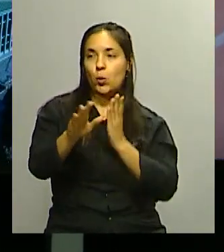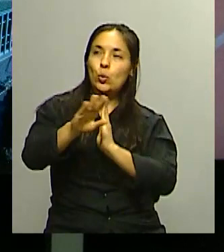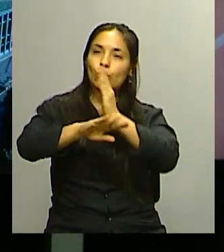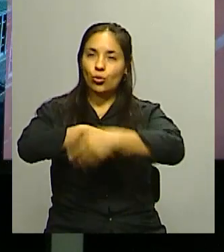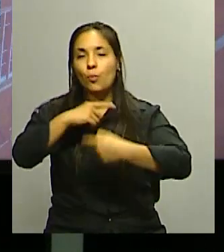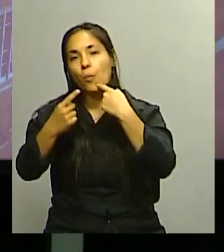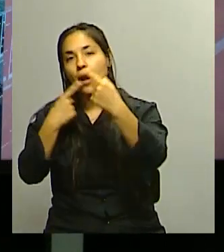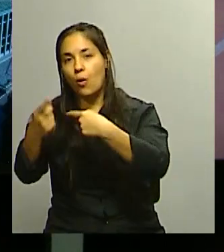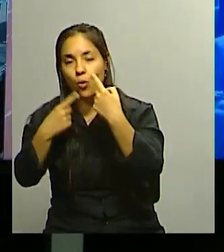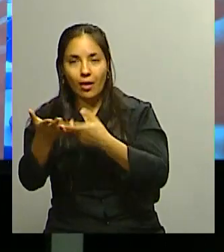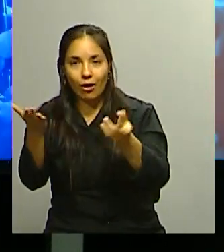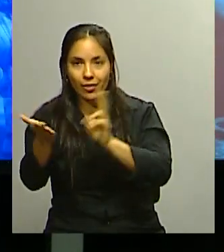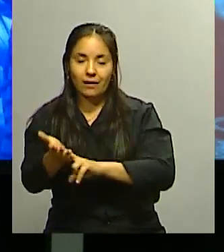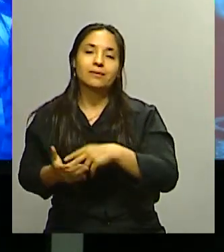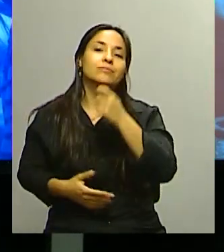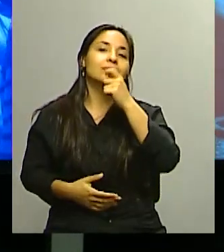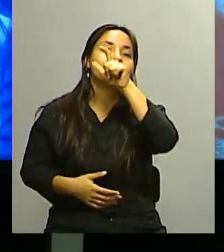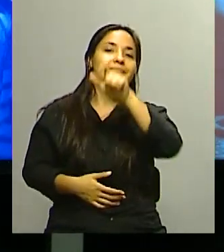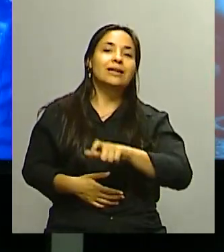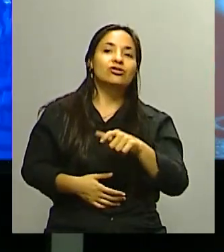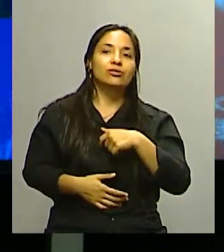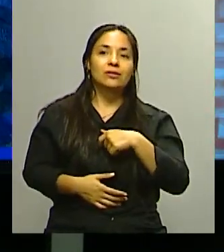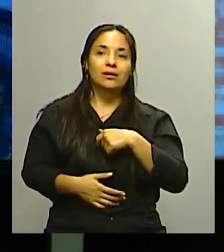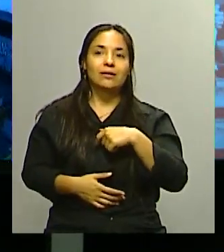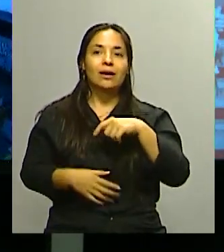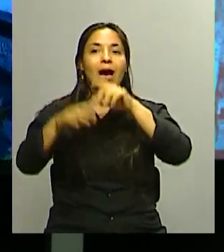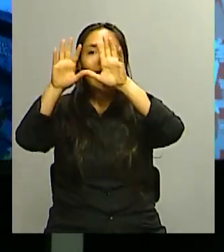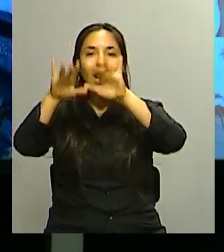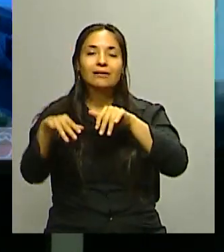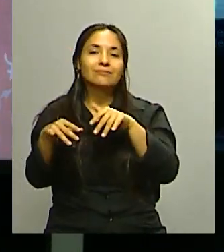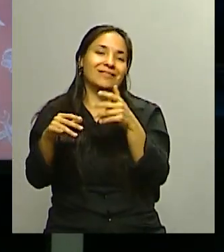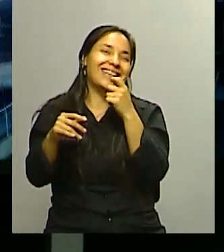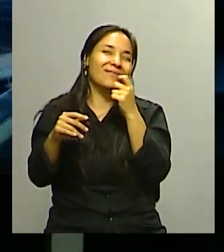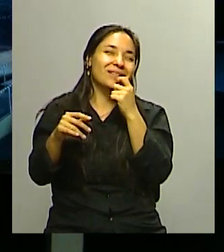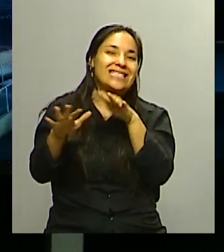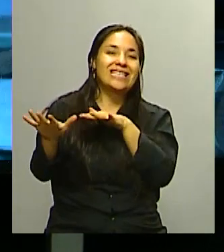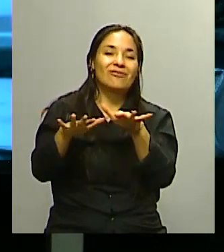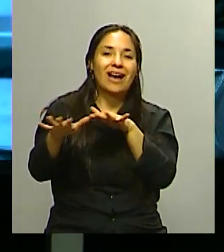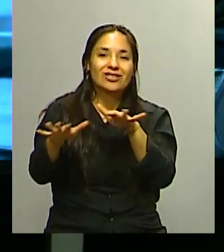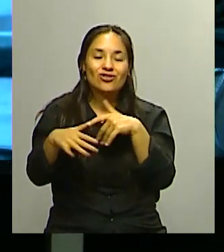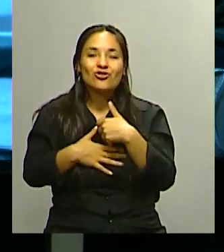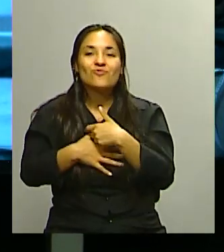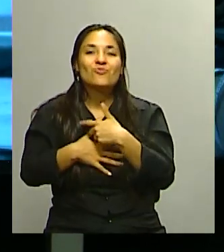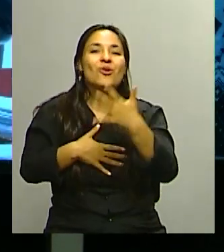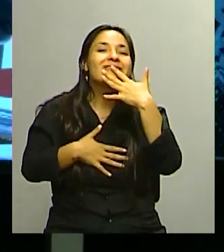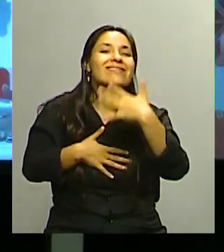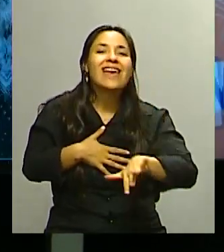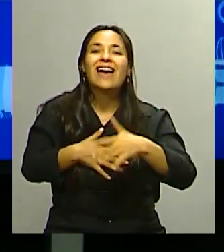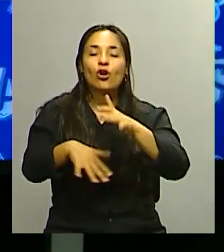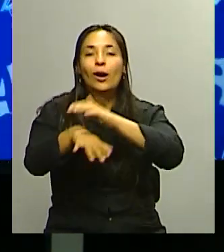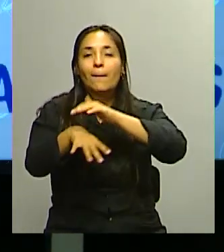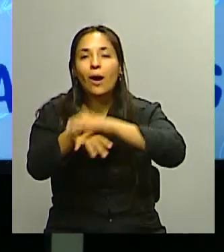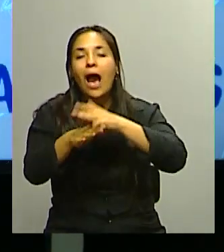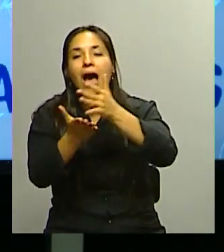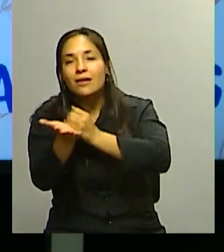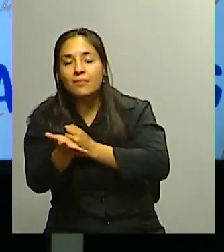persona no tiene razón o las cartas de la ley no están de su lado, para que termine de entender y de asumir sus responsabilidades.